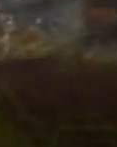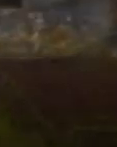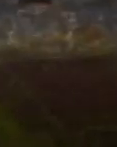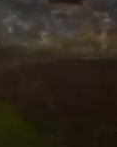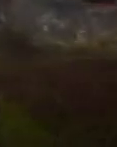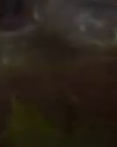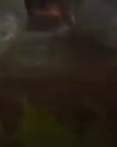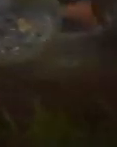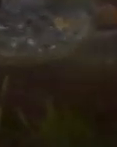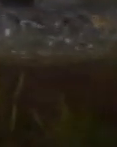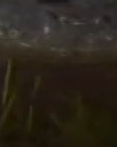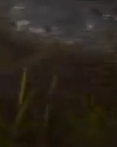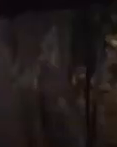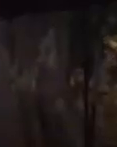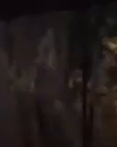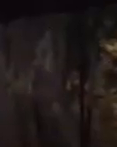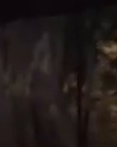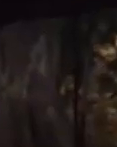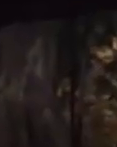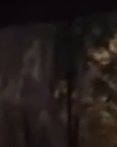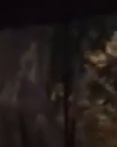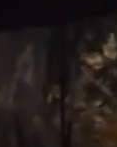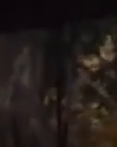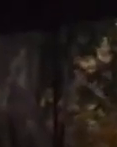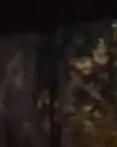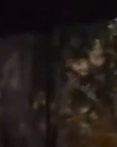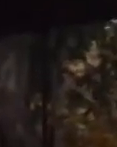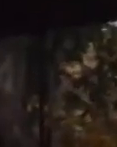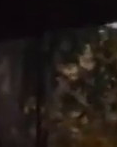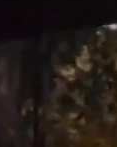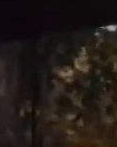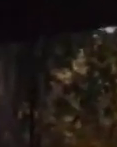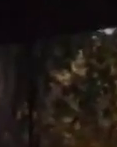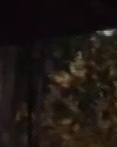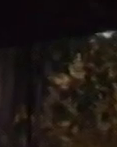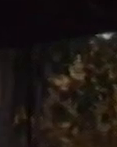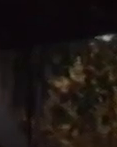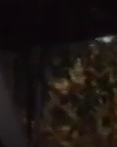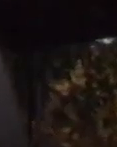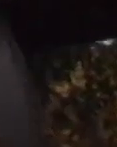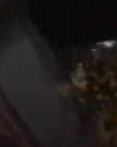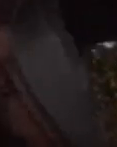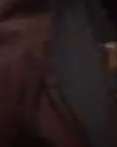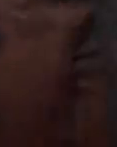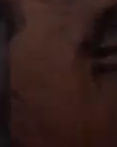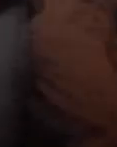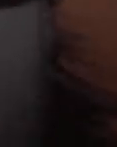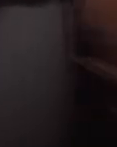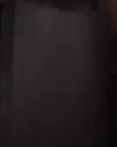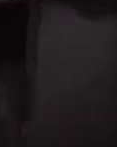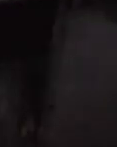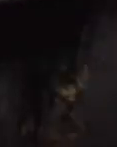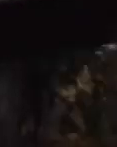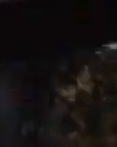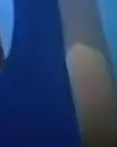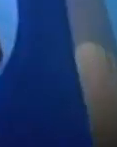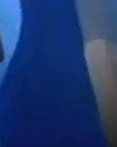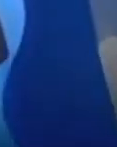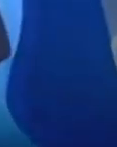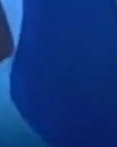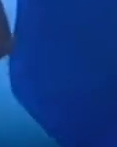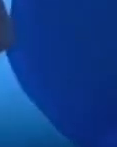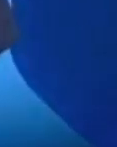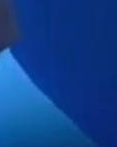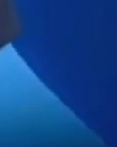vamos a vencer. Si yo llamo cuadrilla Congo, con su maña vamos a vencer.